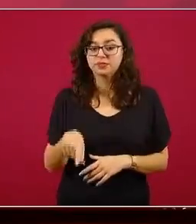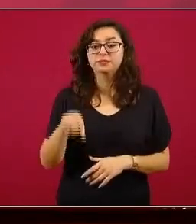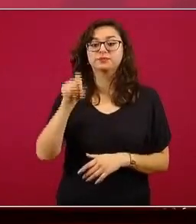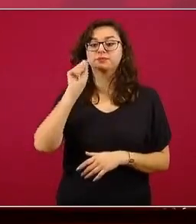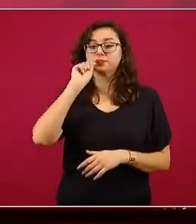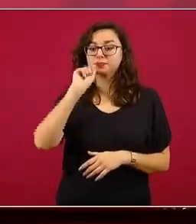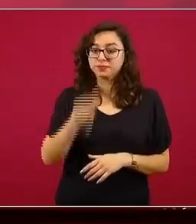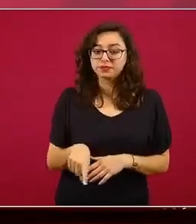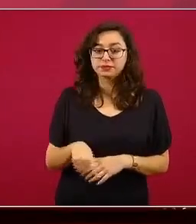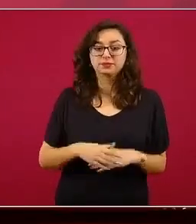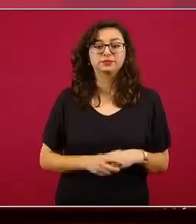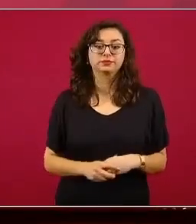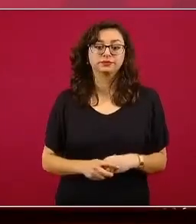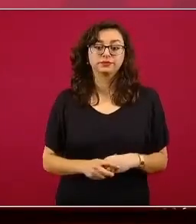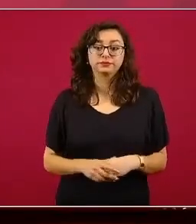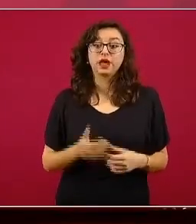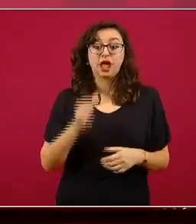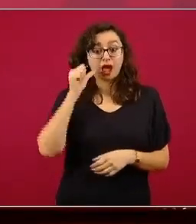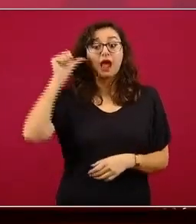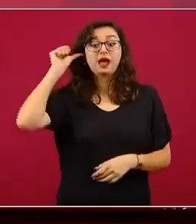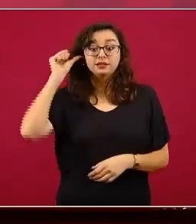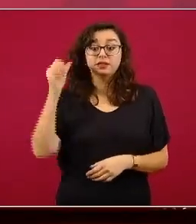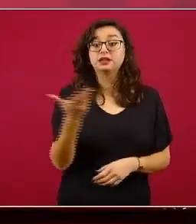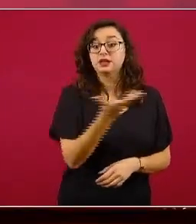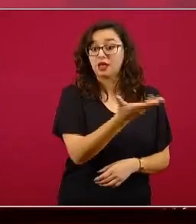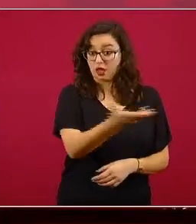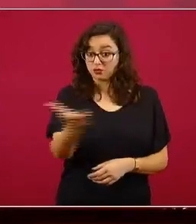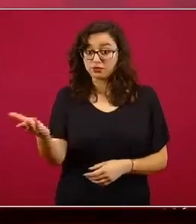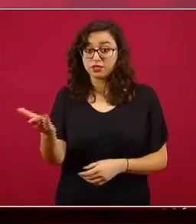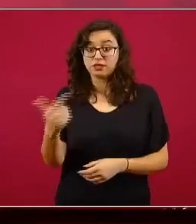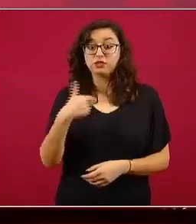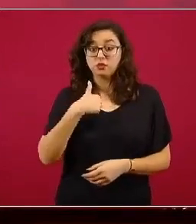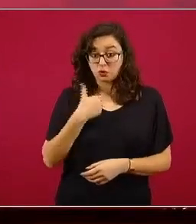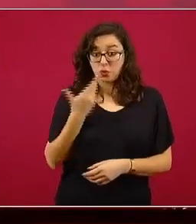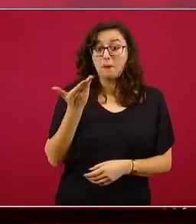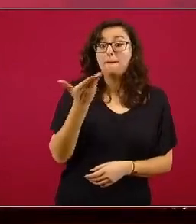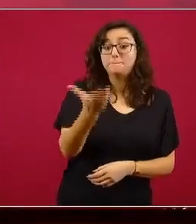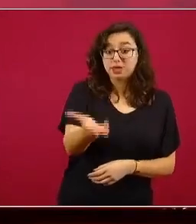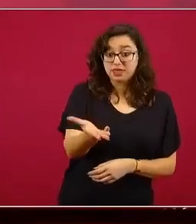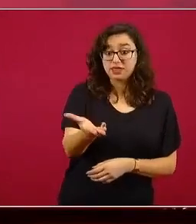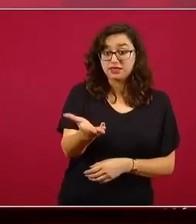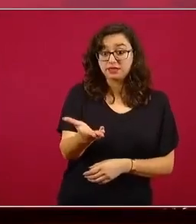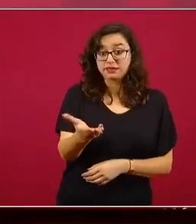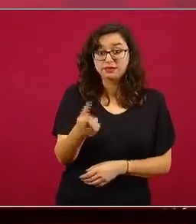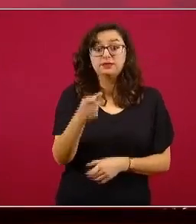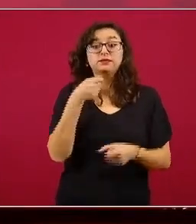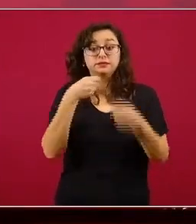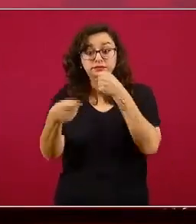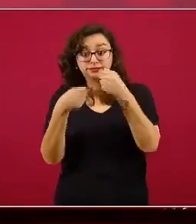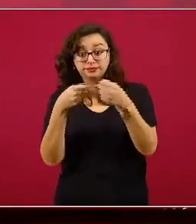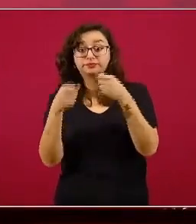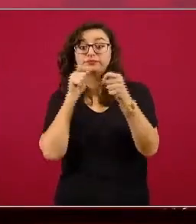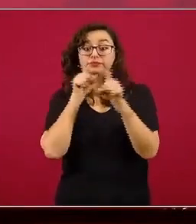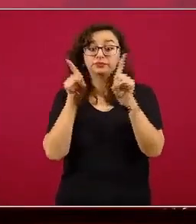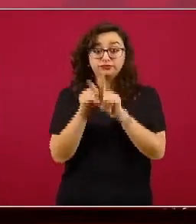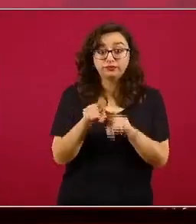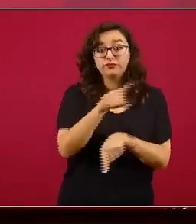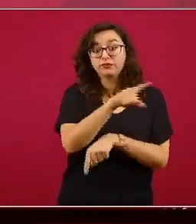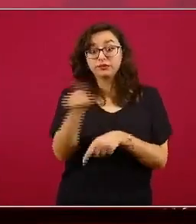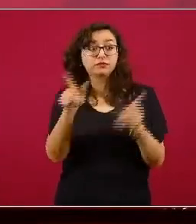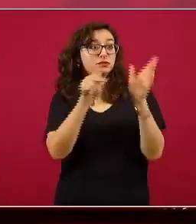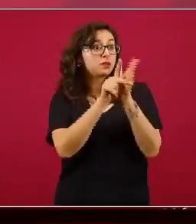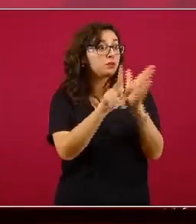los pido nuevamente. A ustedes, no solo como reporteras, como reporteros, sino a sus editores, a sus casas editoriales,